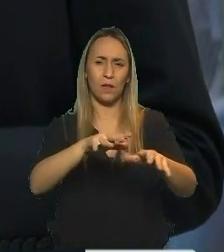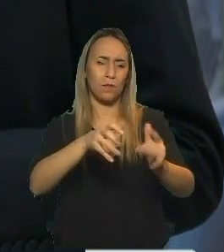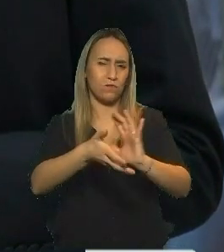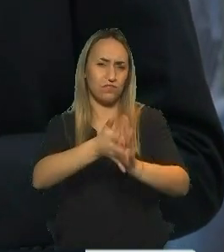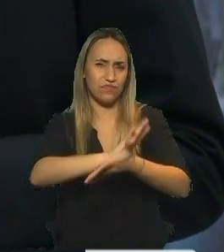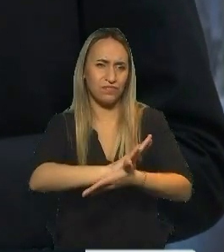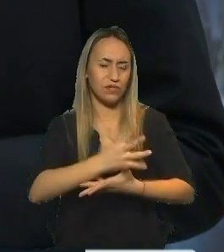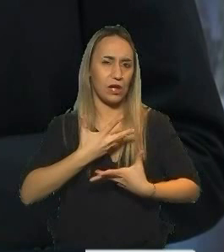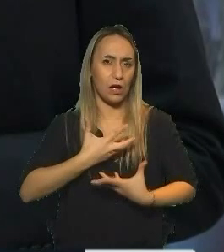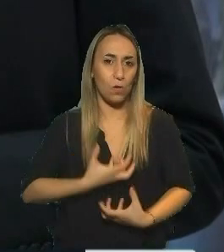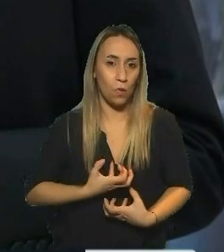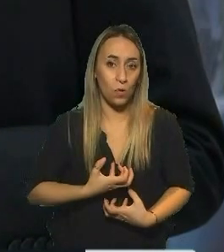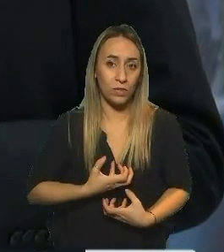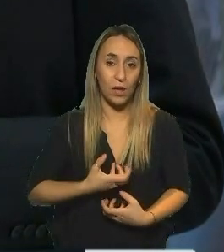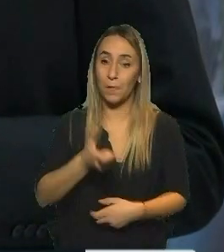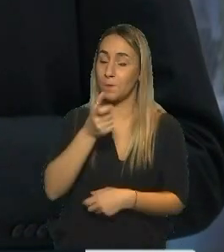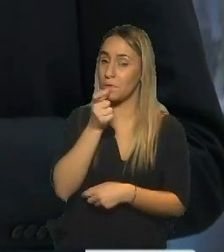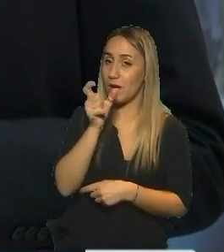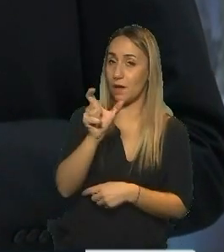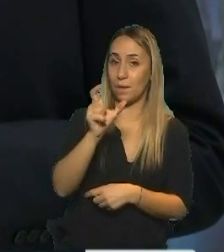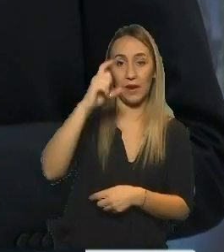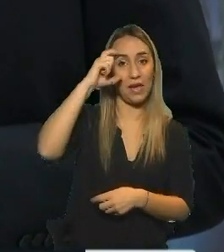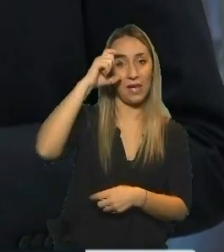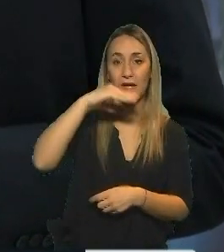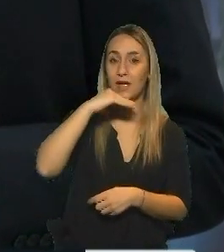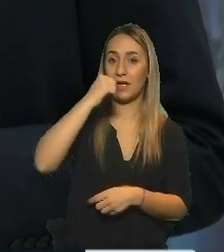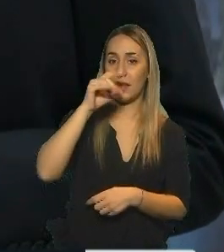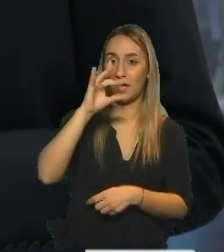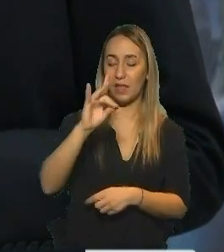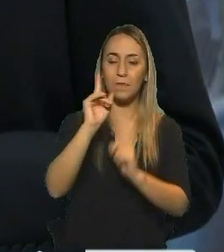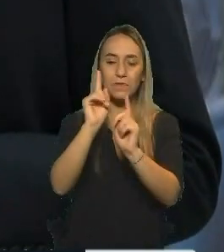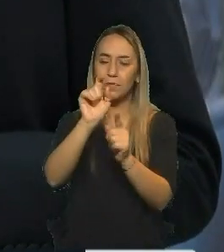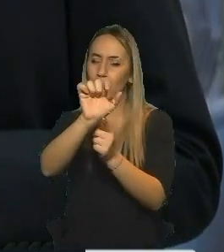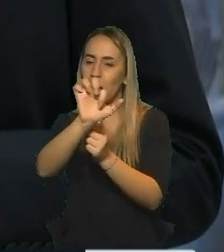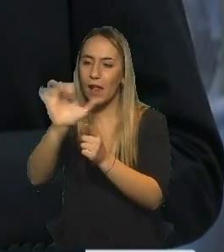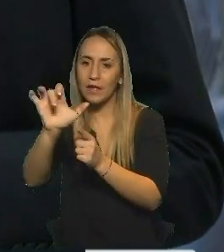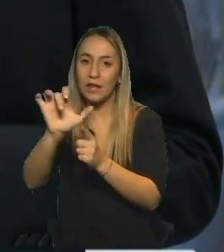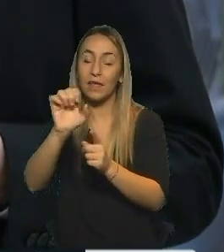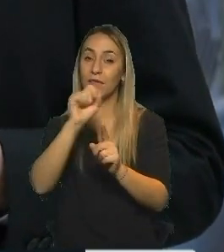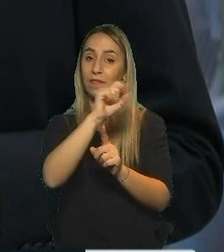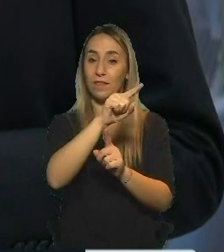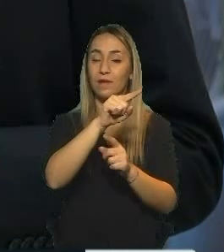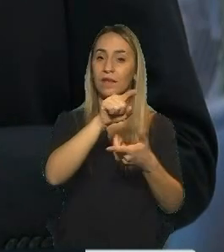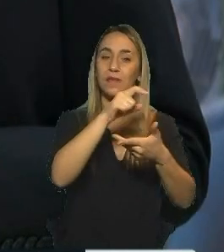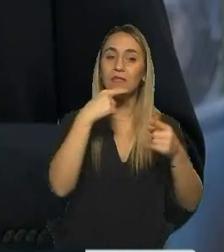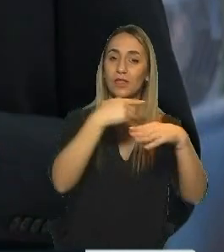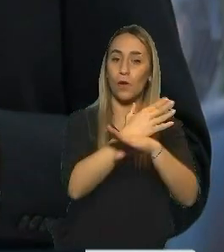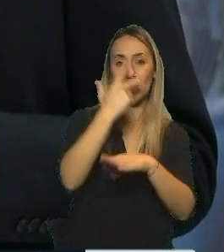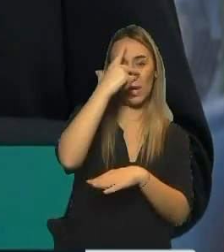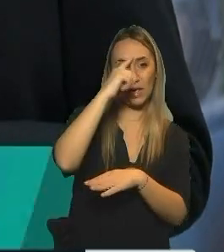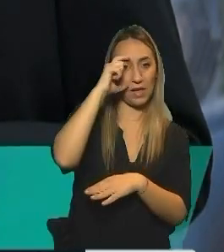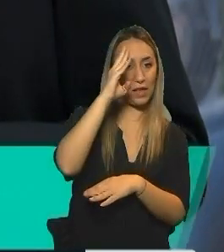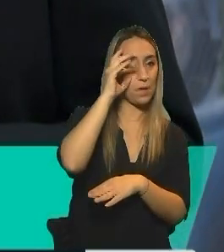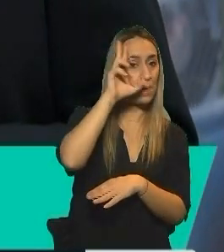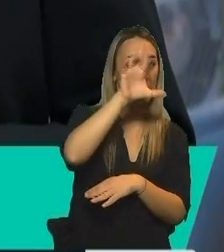angustia? La palabra Eja tiene las mismas letras hebreas que la palabra Ayeka,